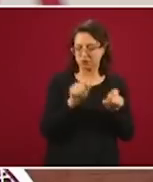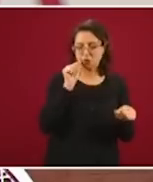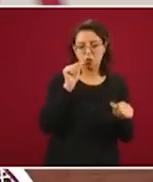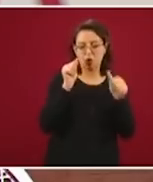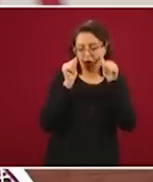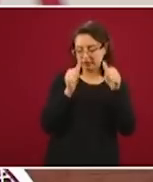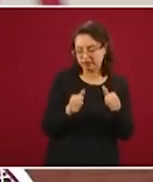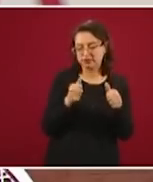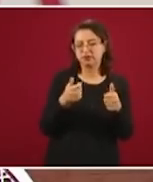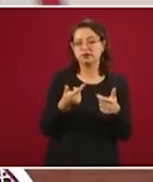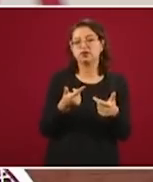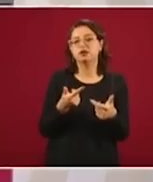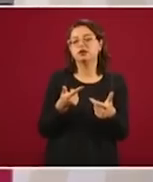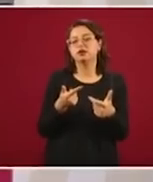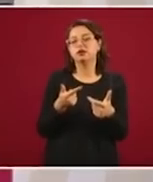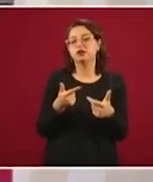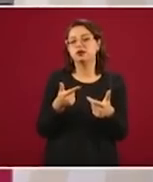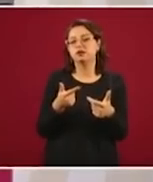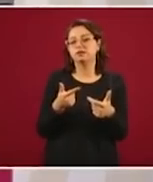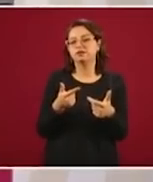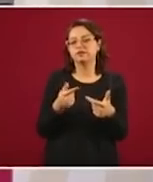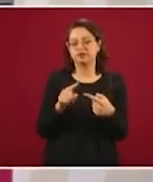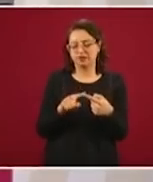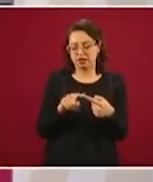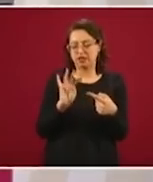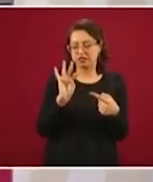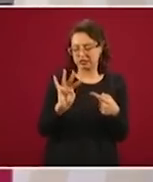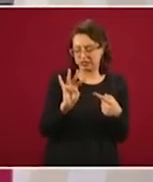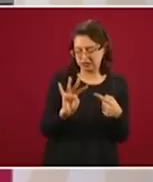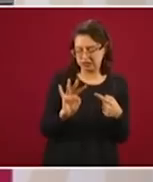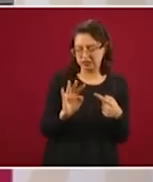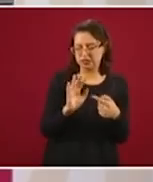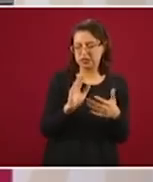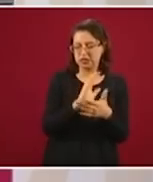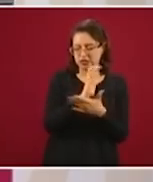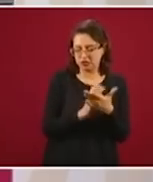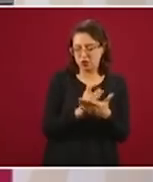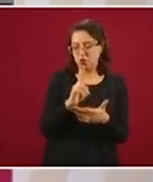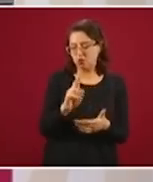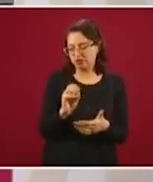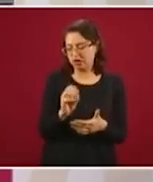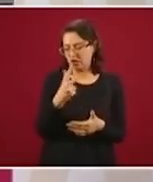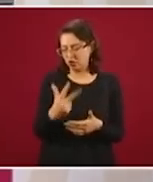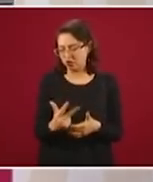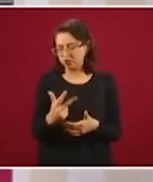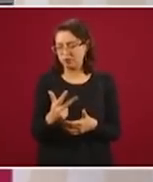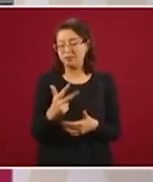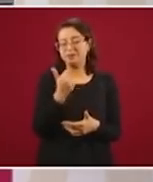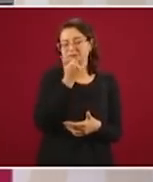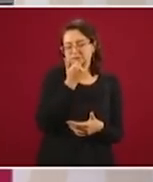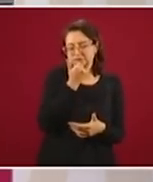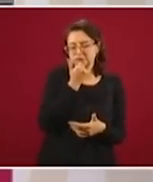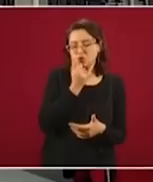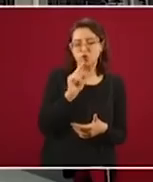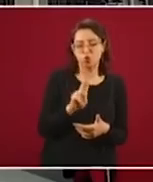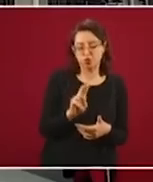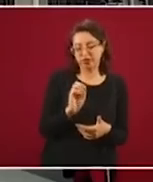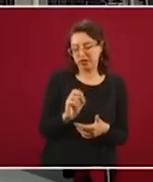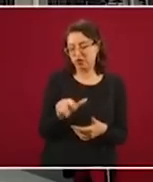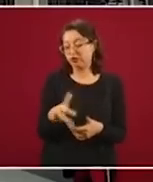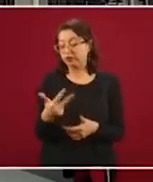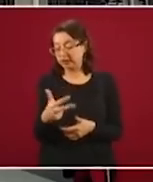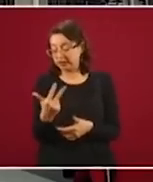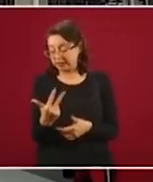vía tanto el capítulo del ramo 19 como en la U08 U013, perdón, U013